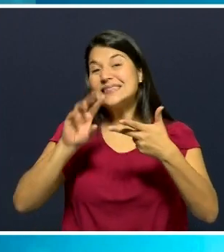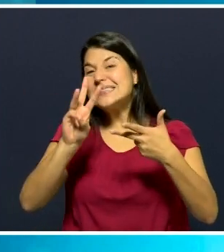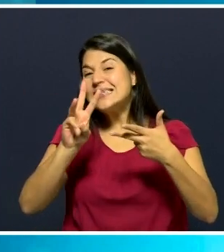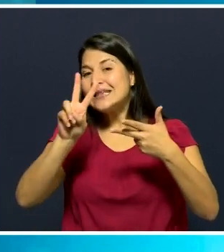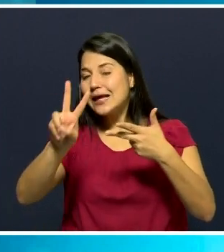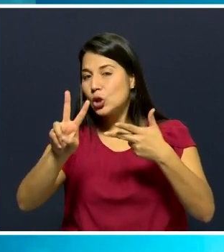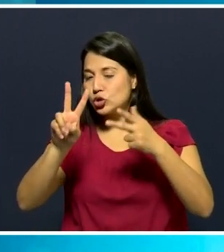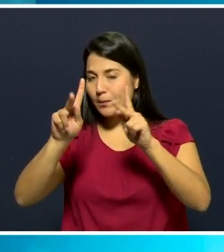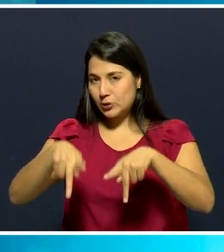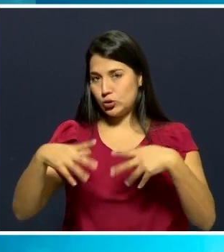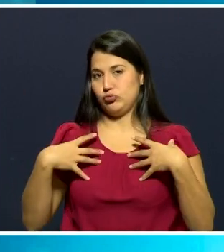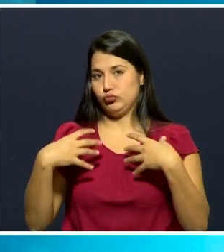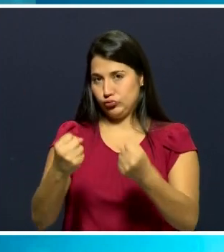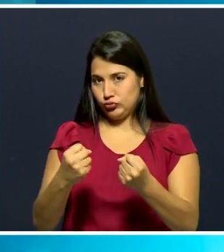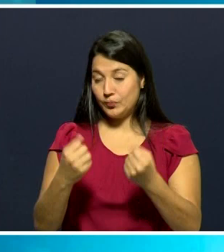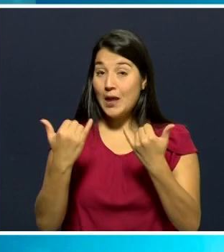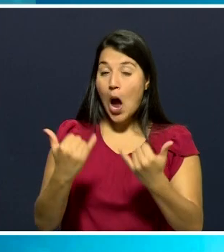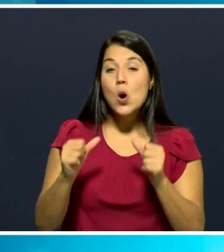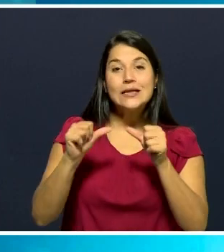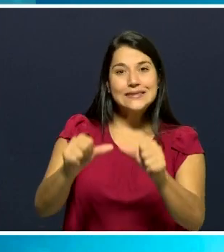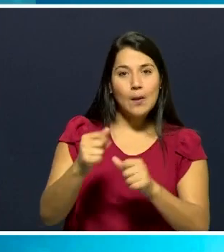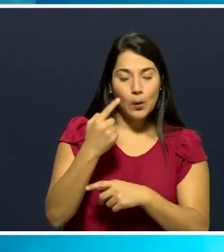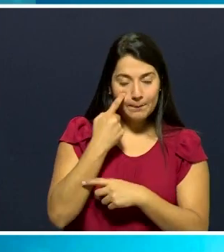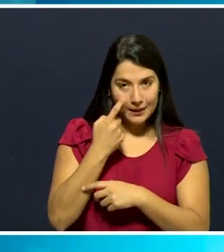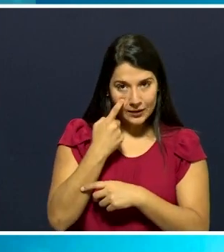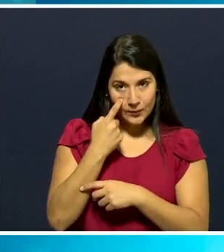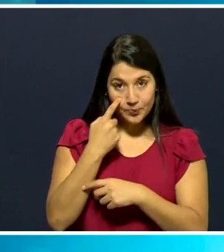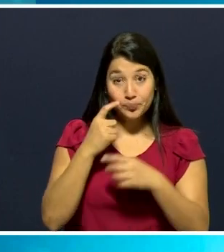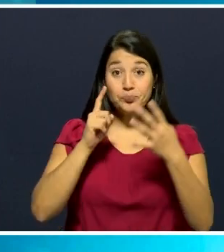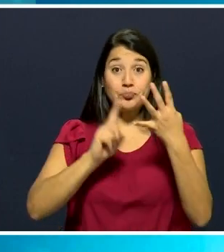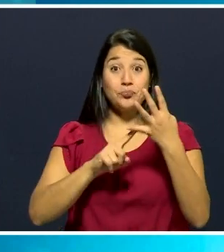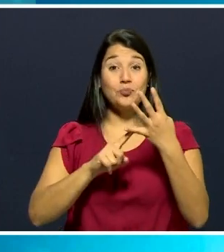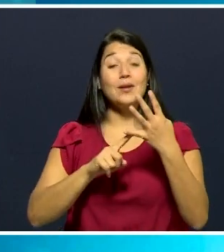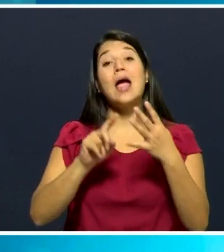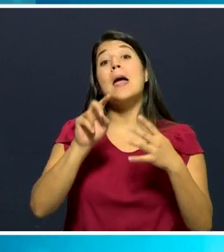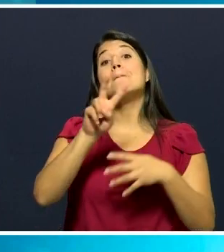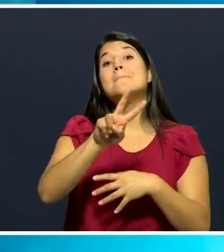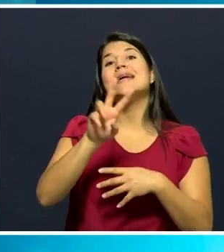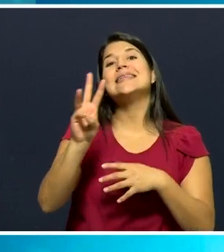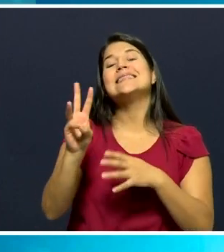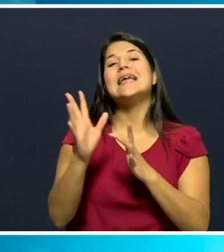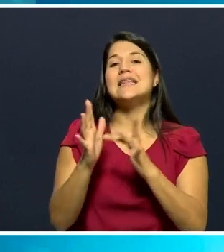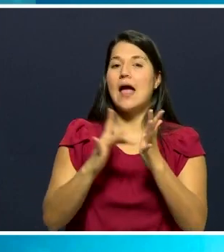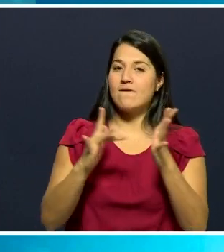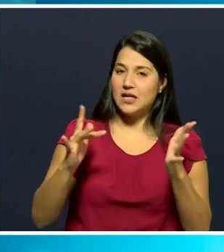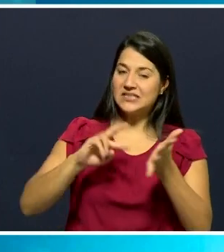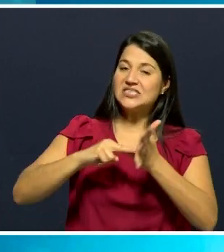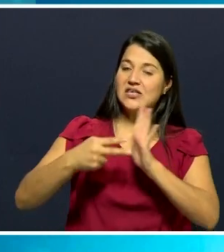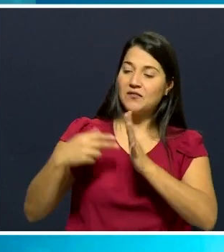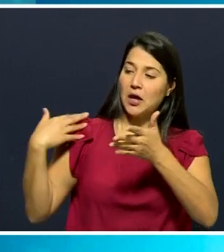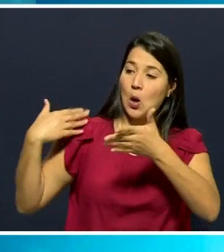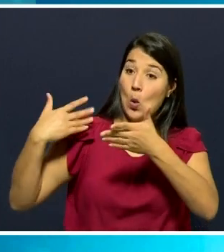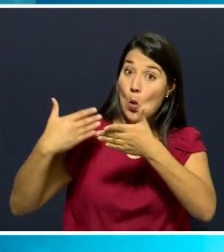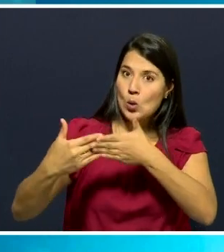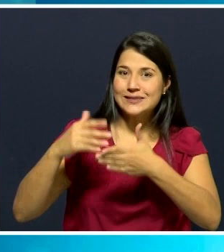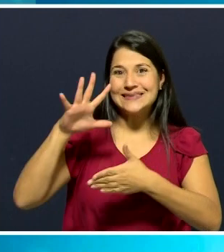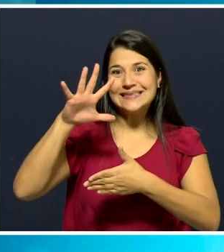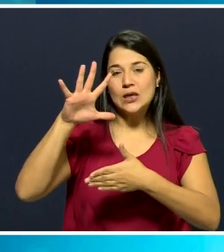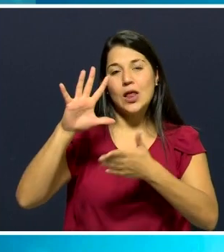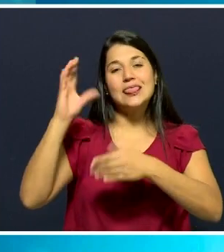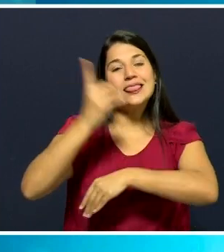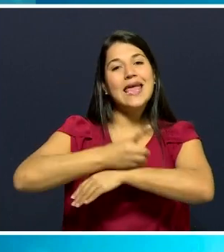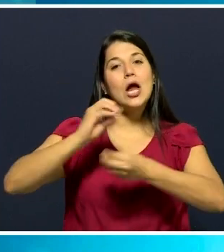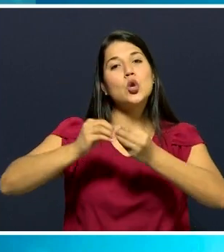pantalla. Ahí la tenemos. Al 26 de abril, día 50 de la pandemia, son